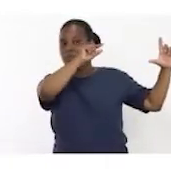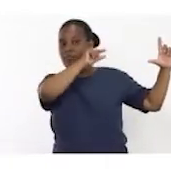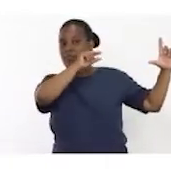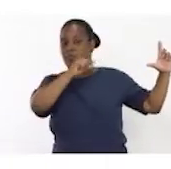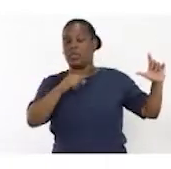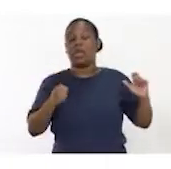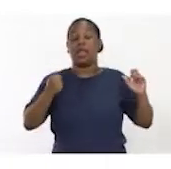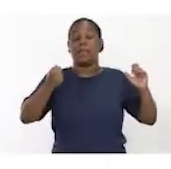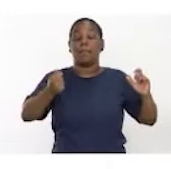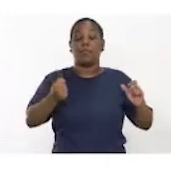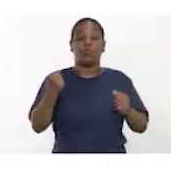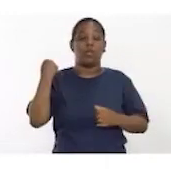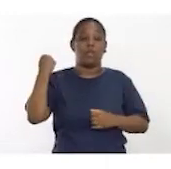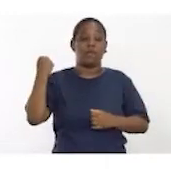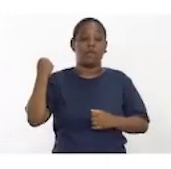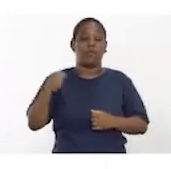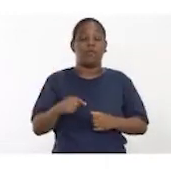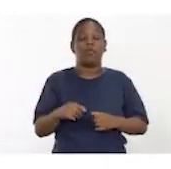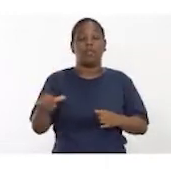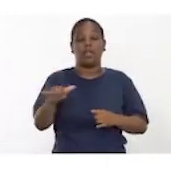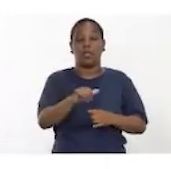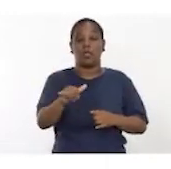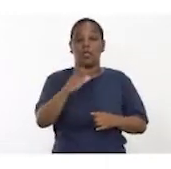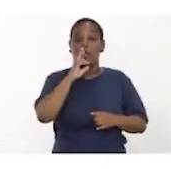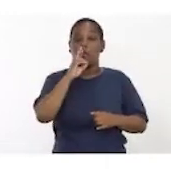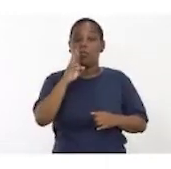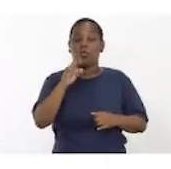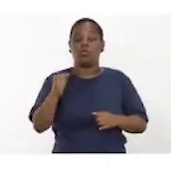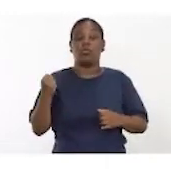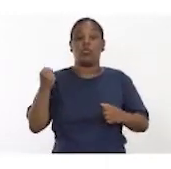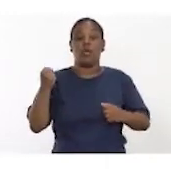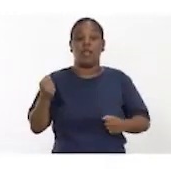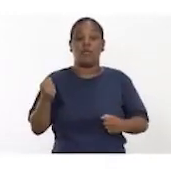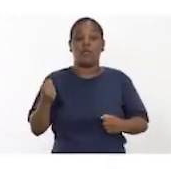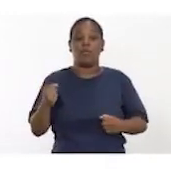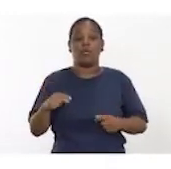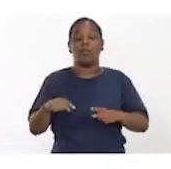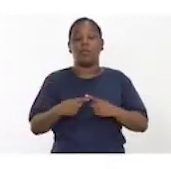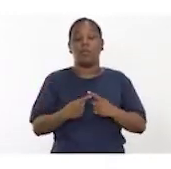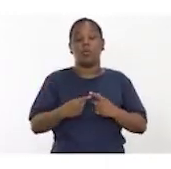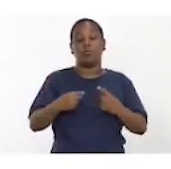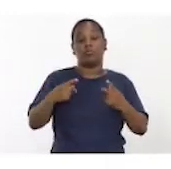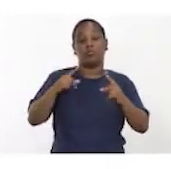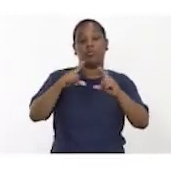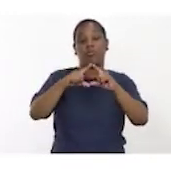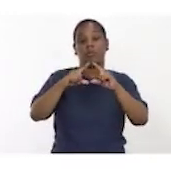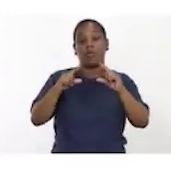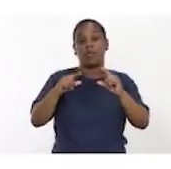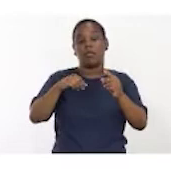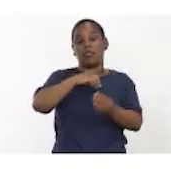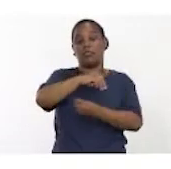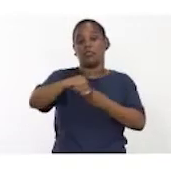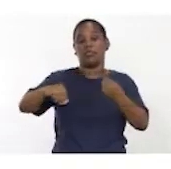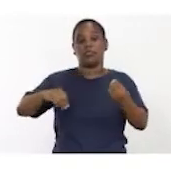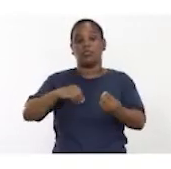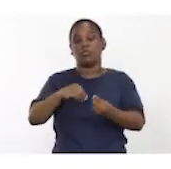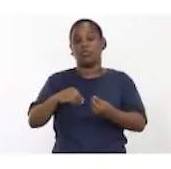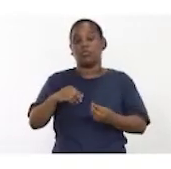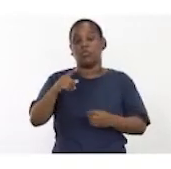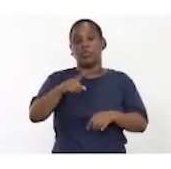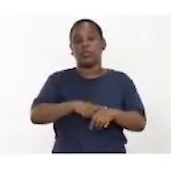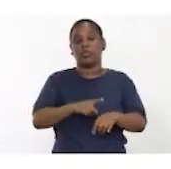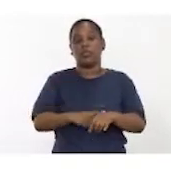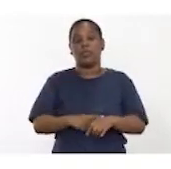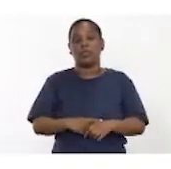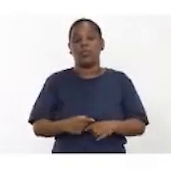El impulso de la fuerza es igual al producto de la fuerza por la variación del tiempo. Y